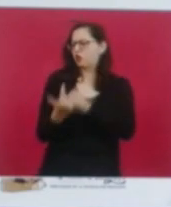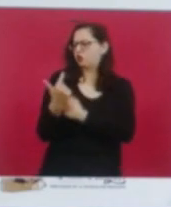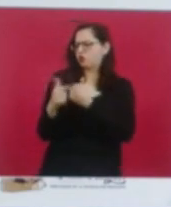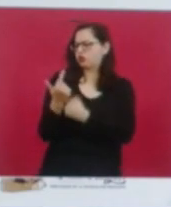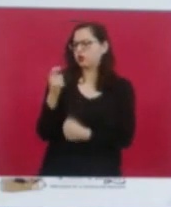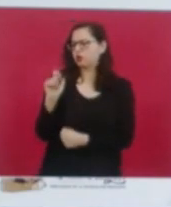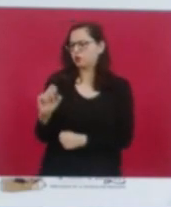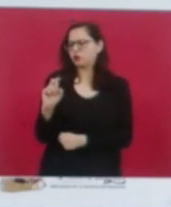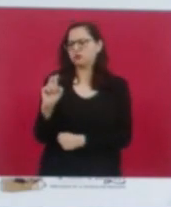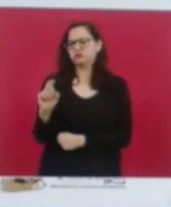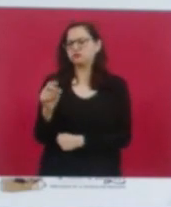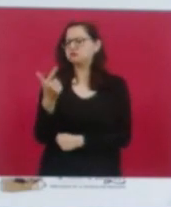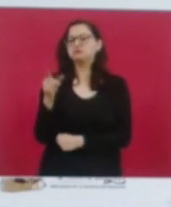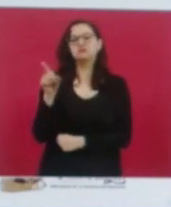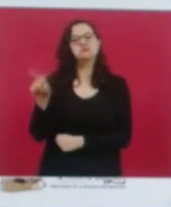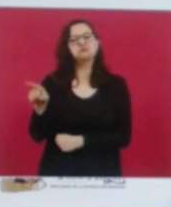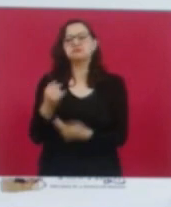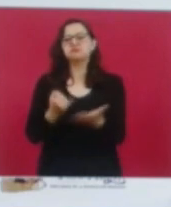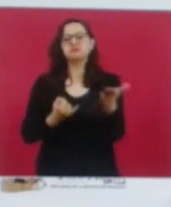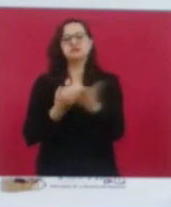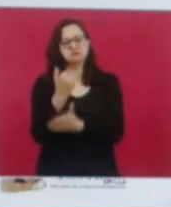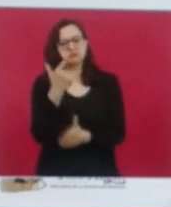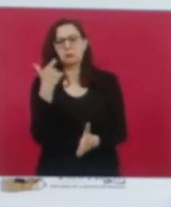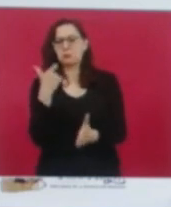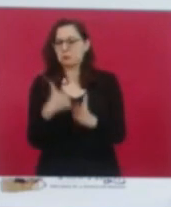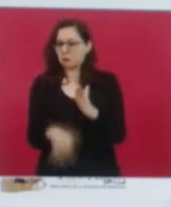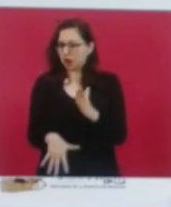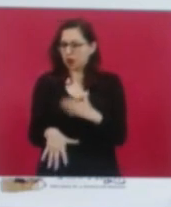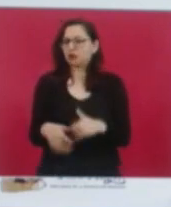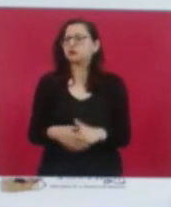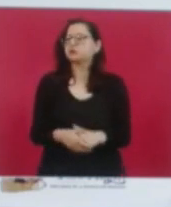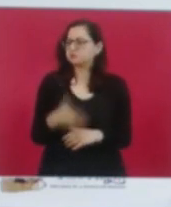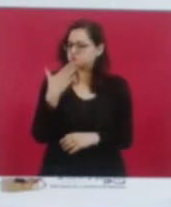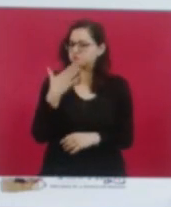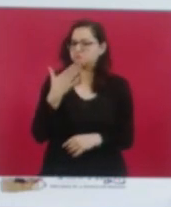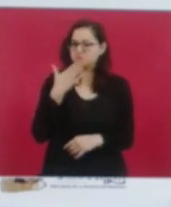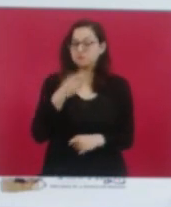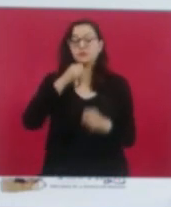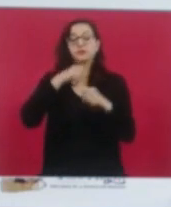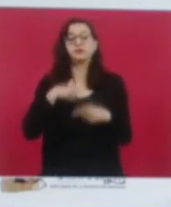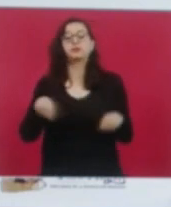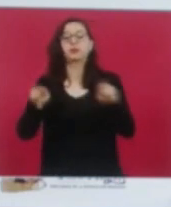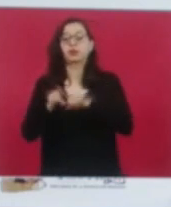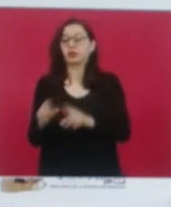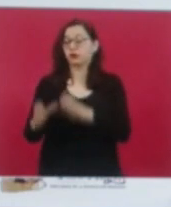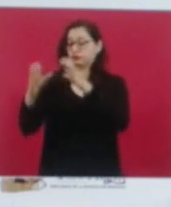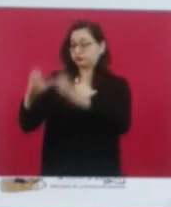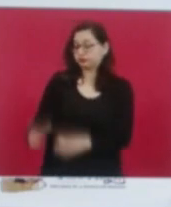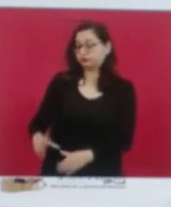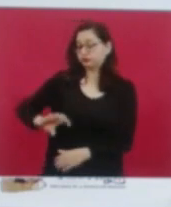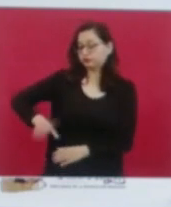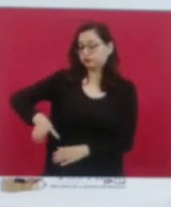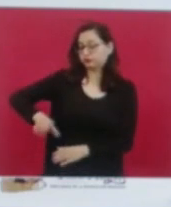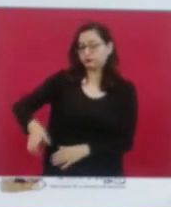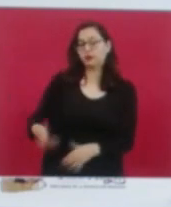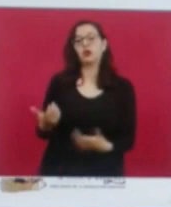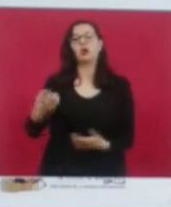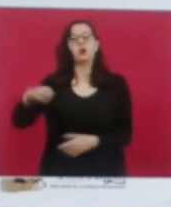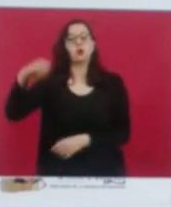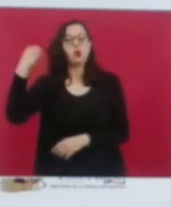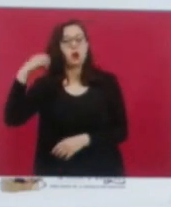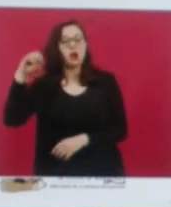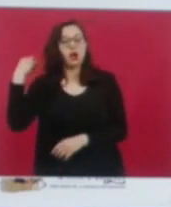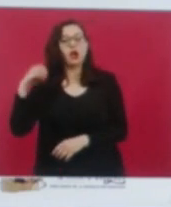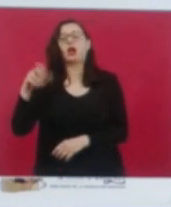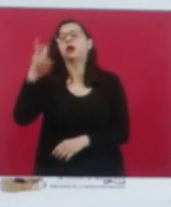moviendo tendenciosamente a determinados actores dispuestos a rompernos va más allá de los